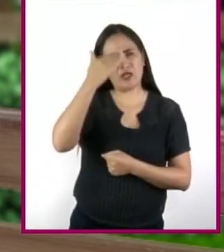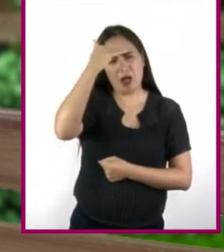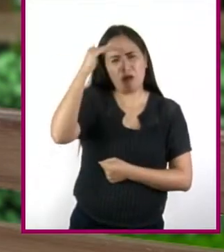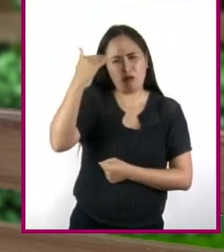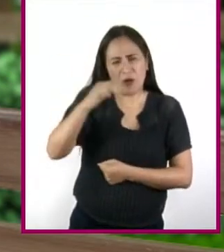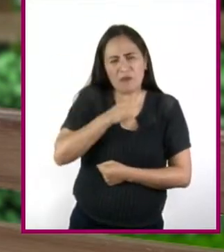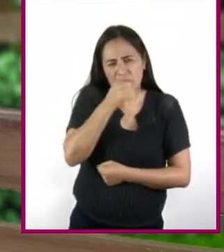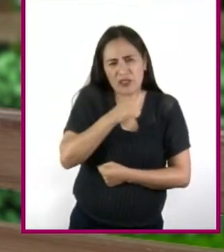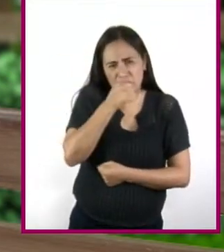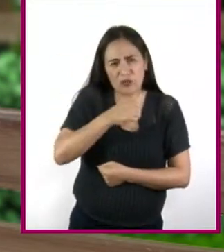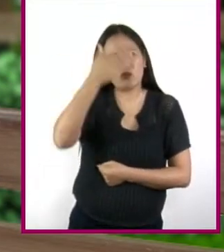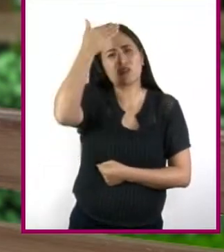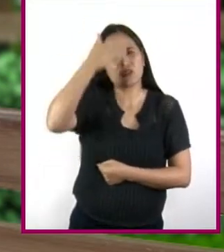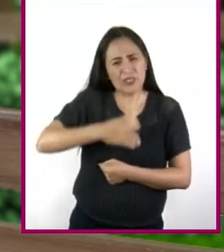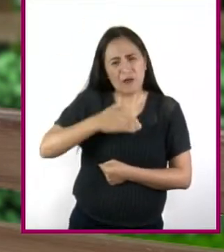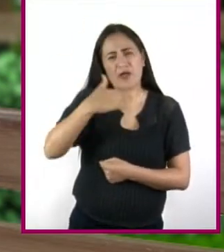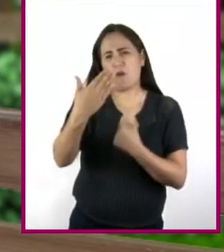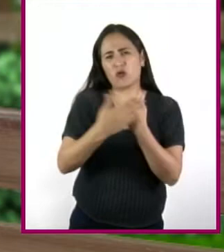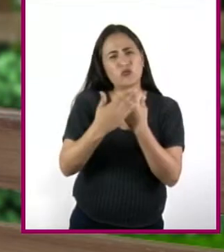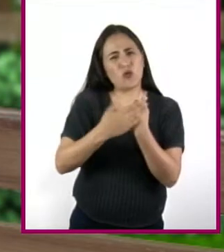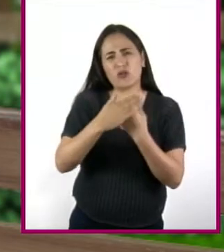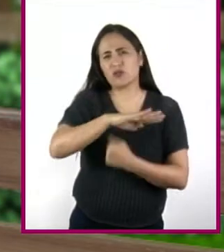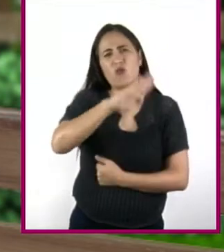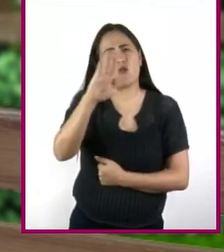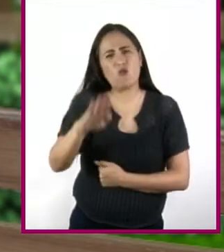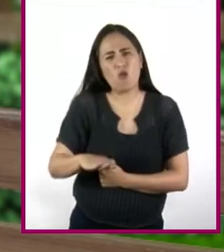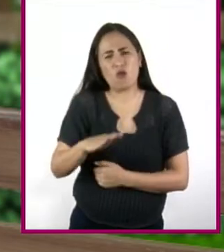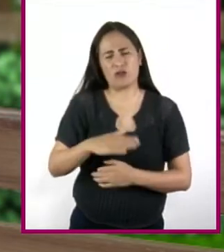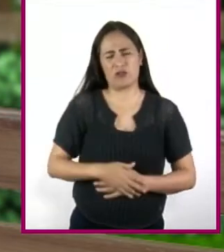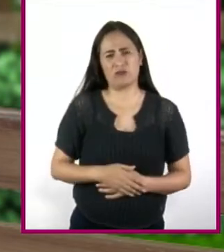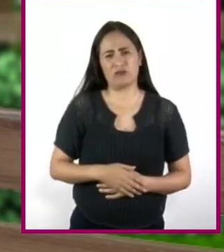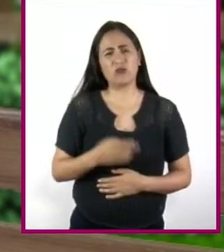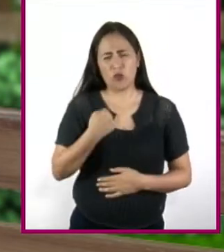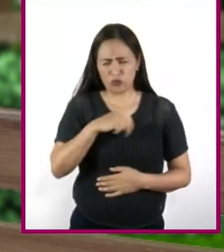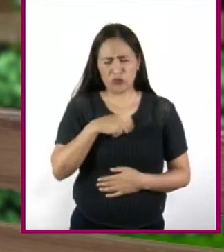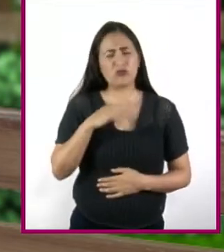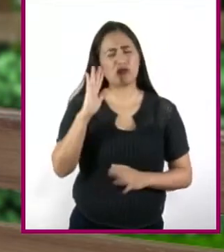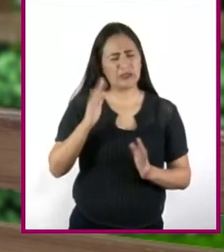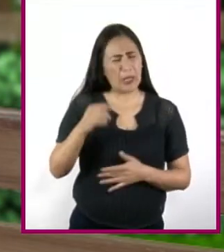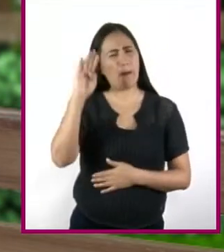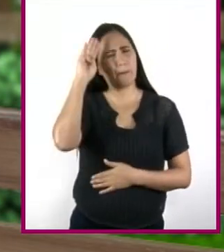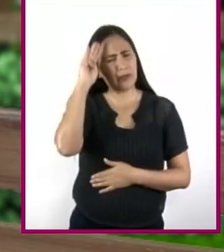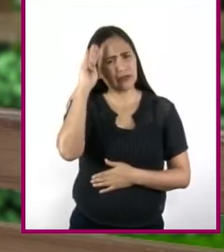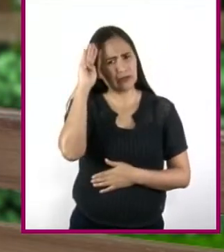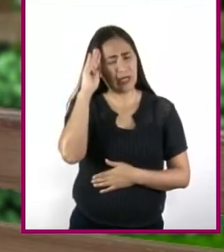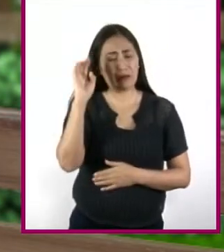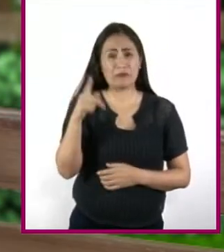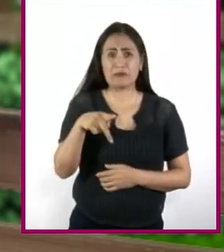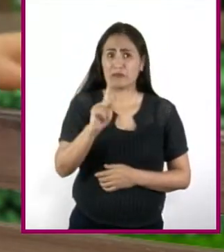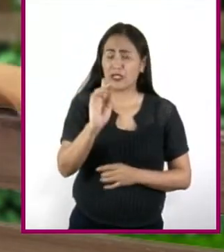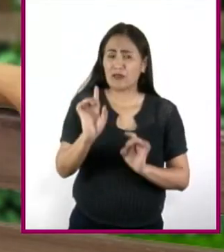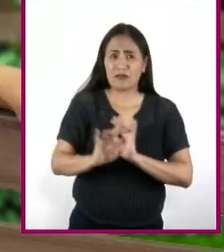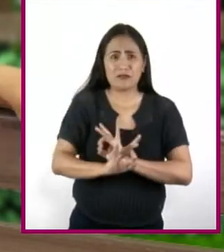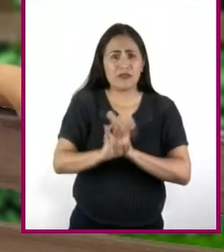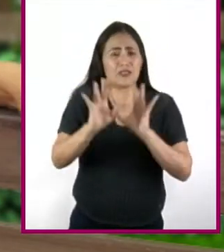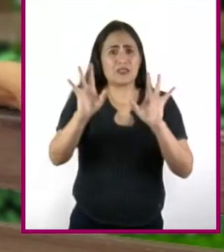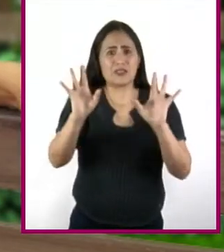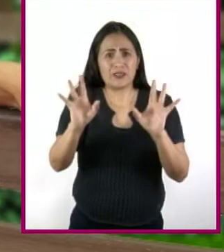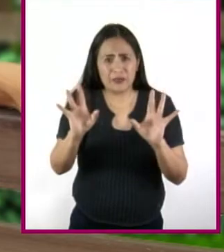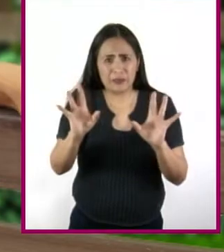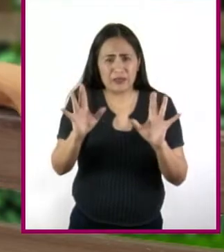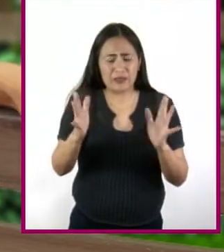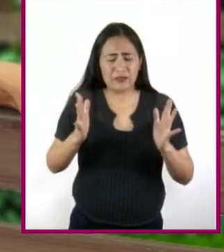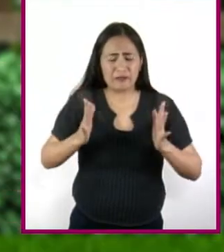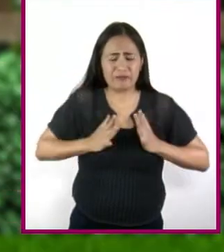iba a pasar. Hasta podría decirse que estábamos preparados, pero cuando pasó, igual fue